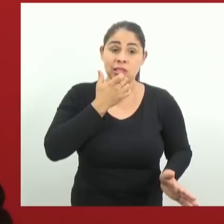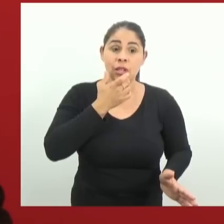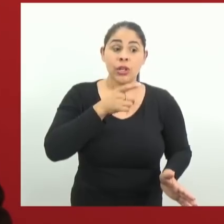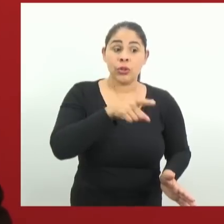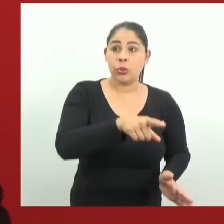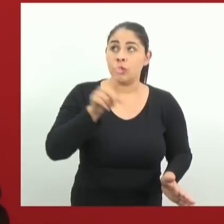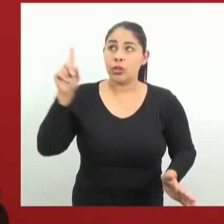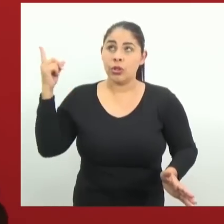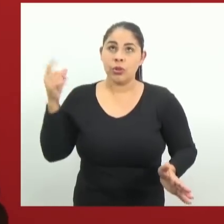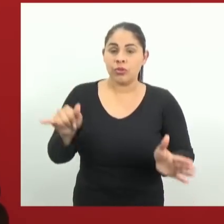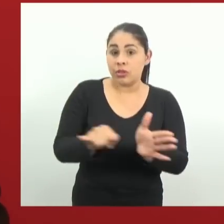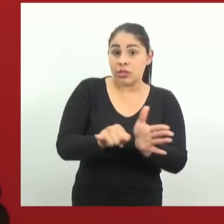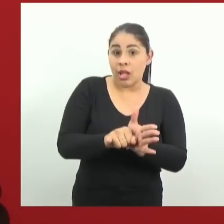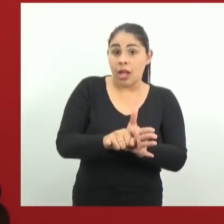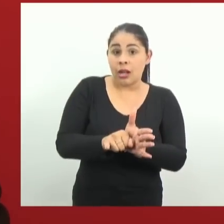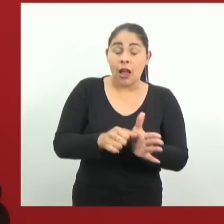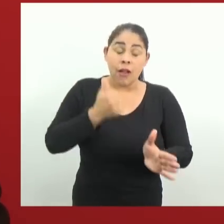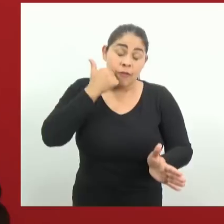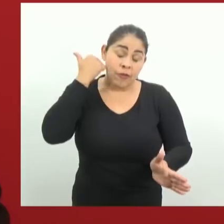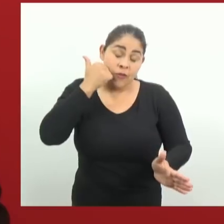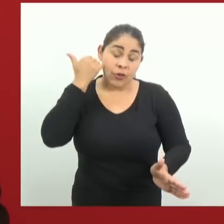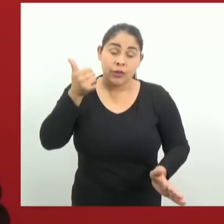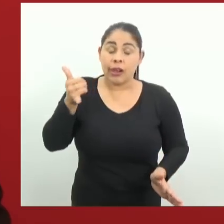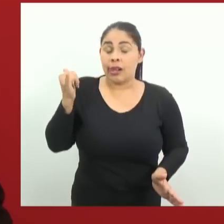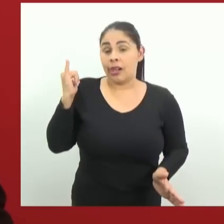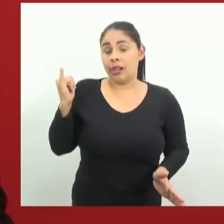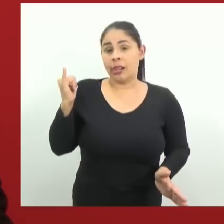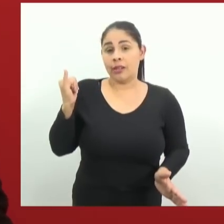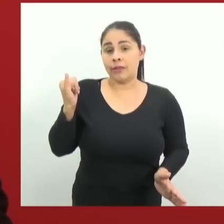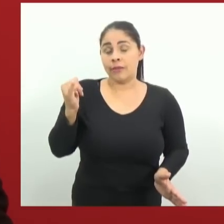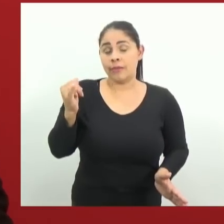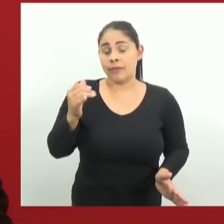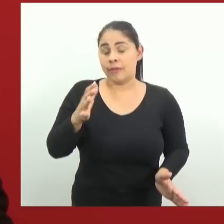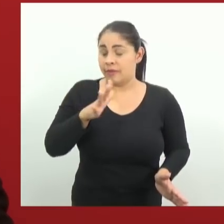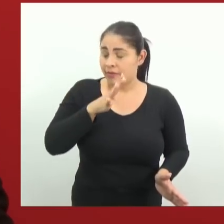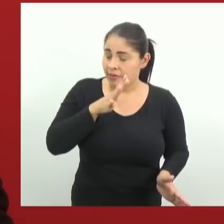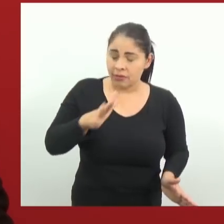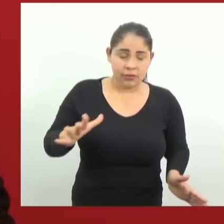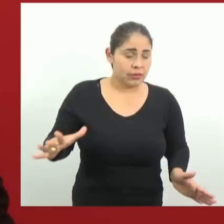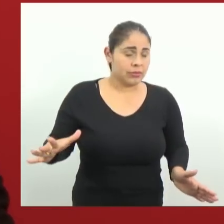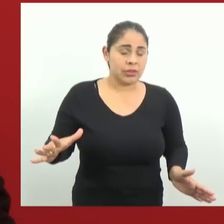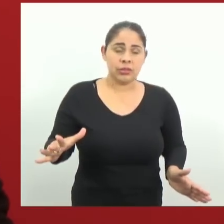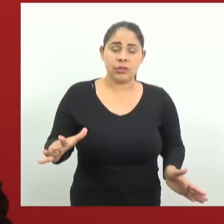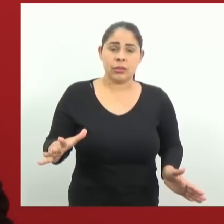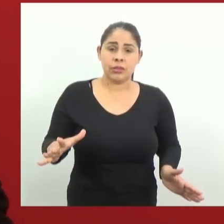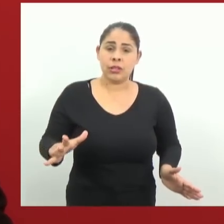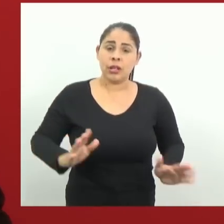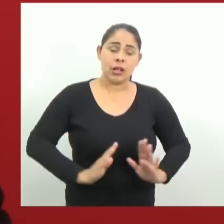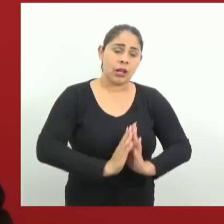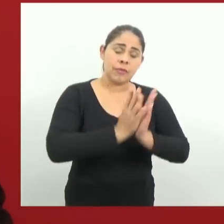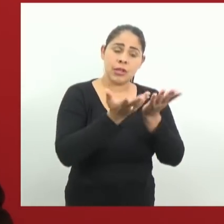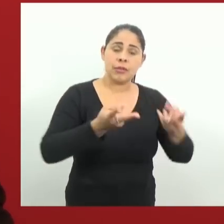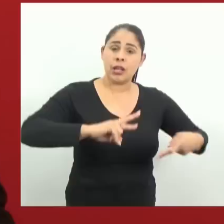cerca de mí. Impresionante. O en español, versículo 8. O como dice la Biblia a las